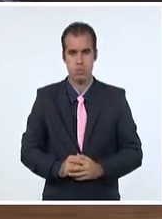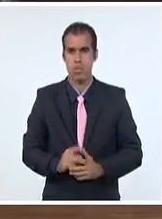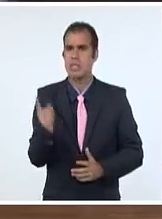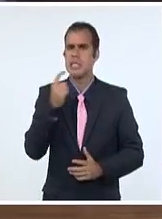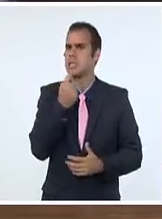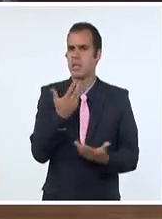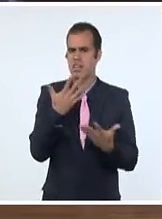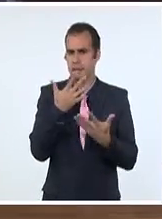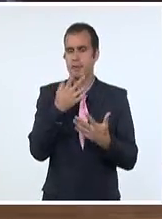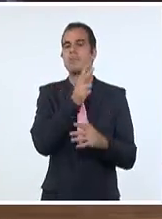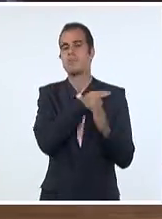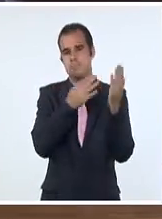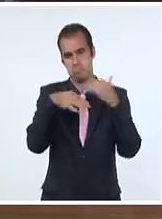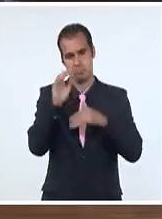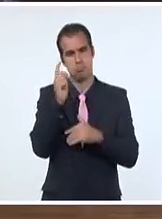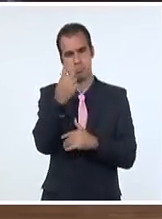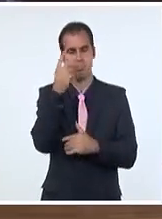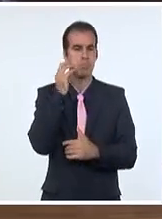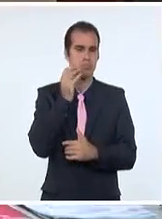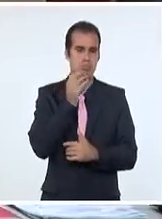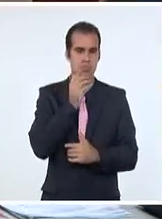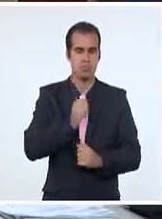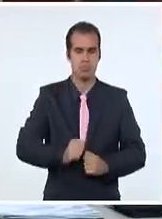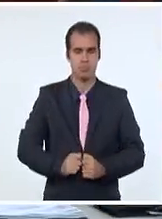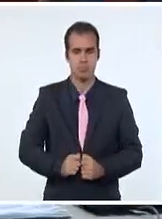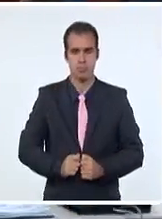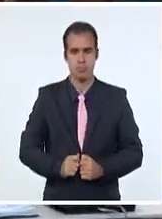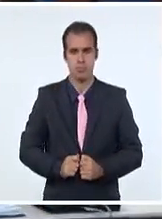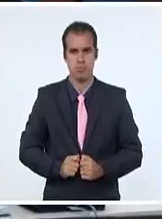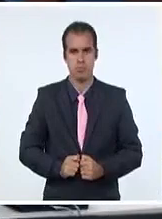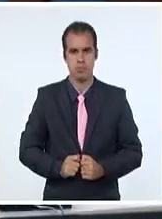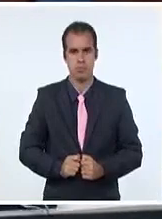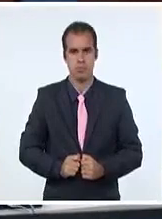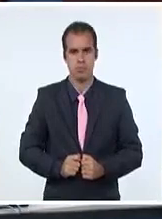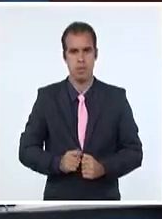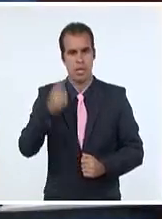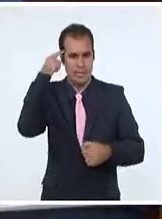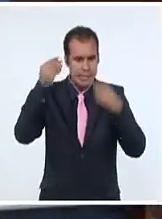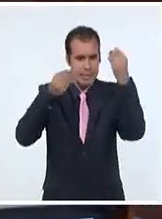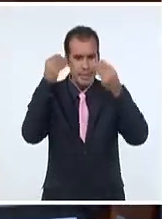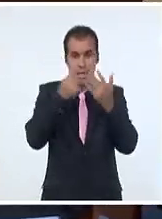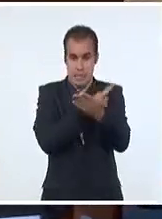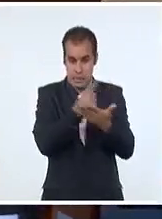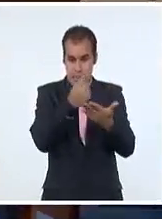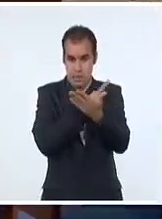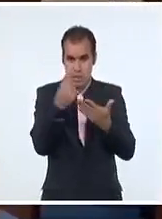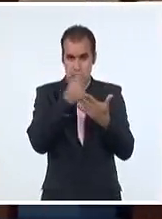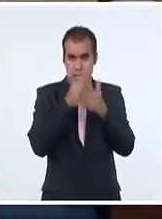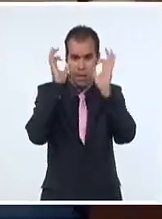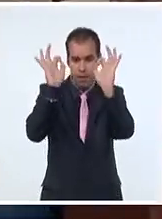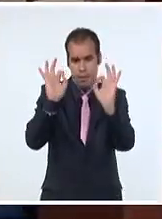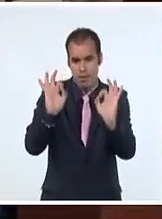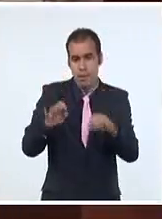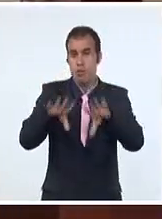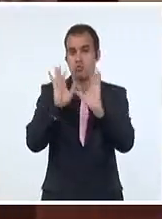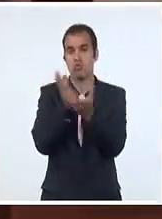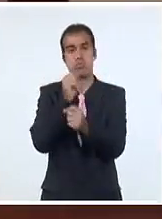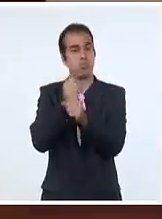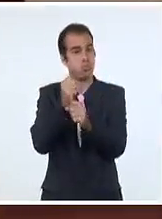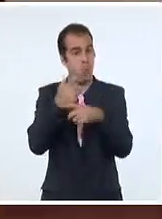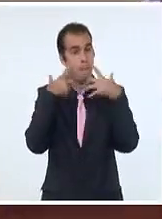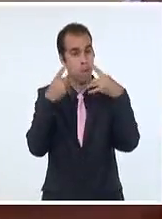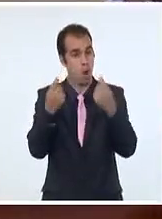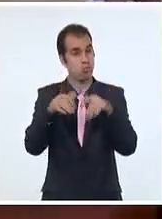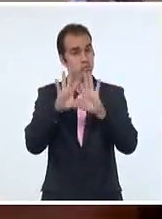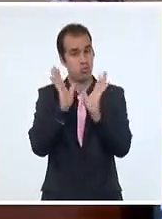el primer ministro de la República, Manuel Marrero Cruz, que chequea al detalle cada semana esta actividad de importancia económica y